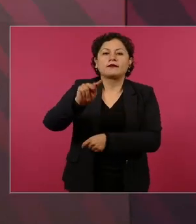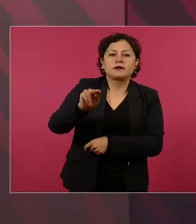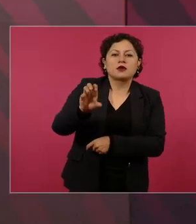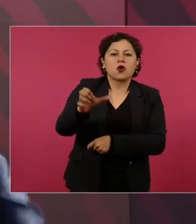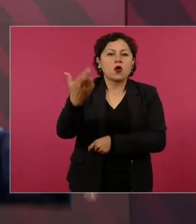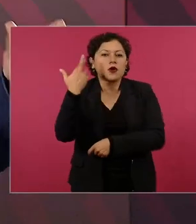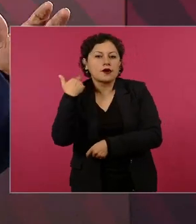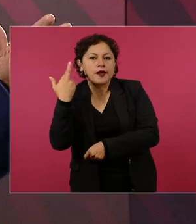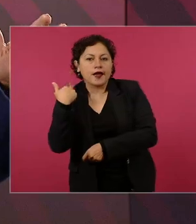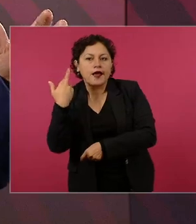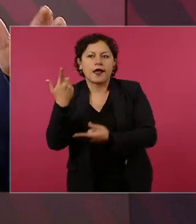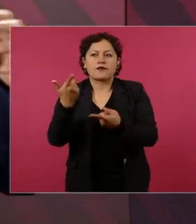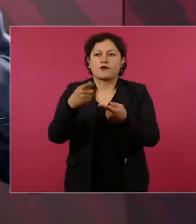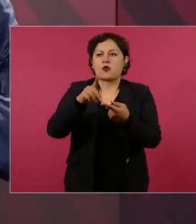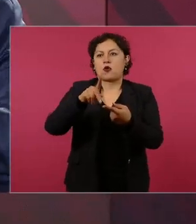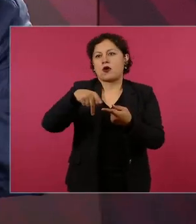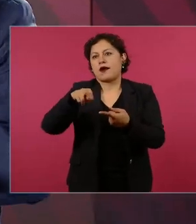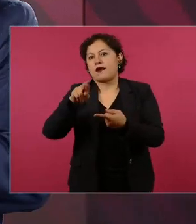Entonces,